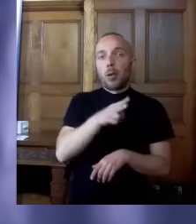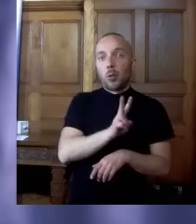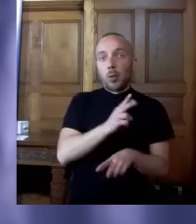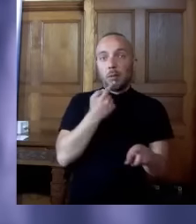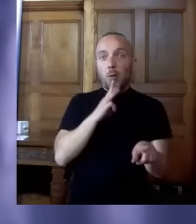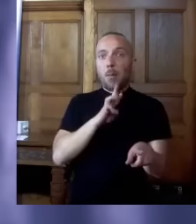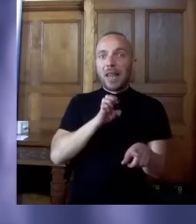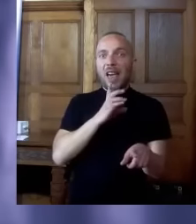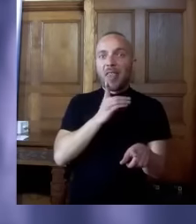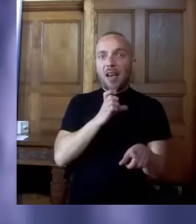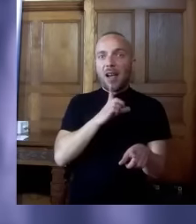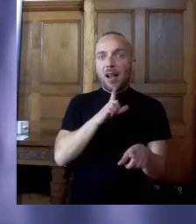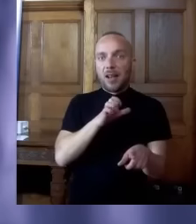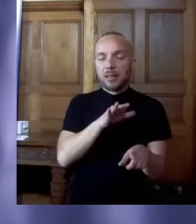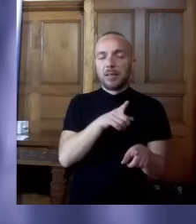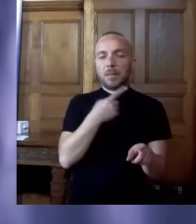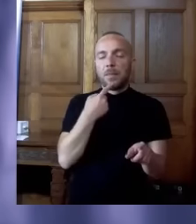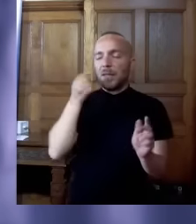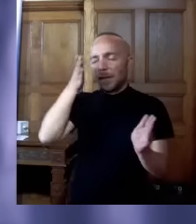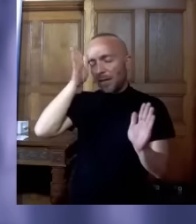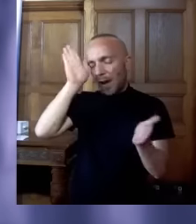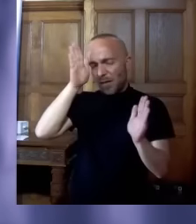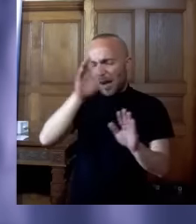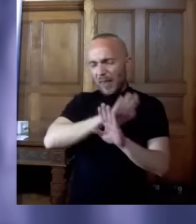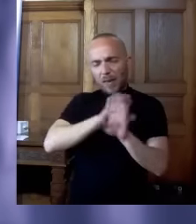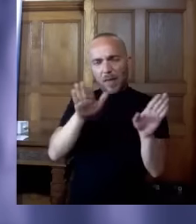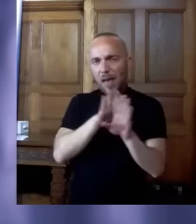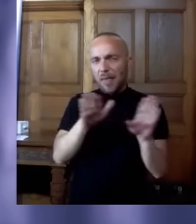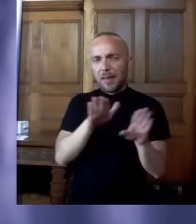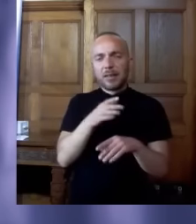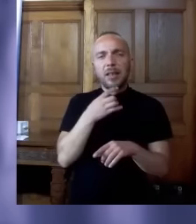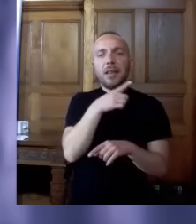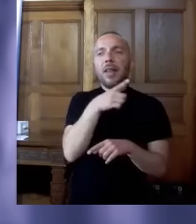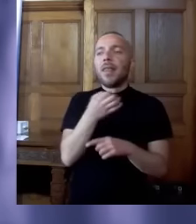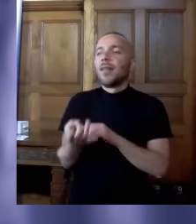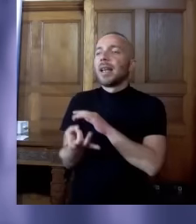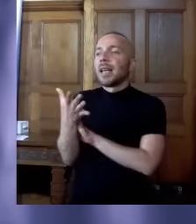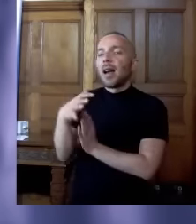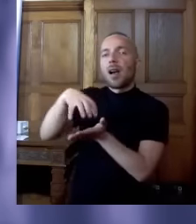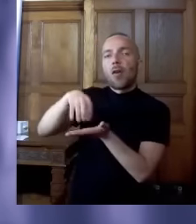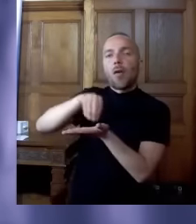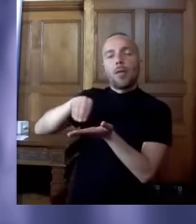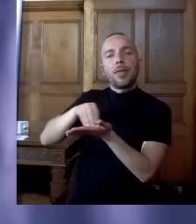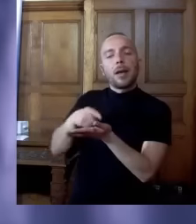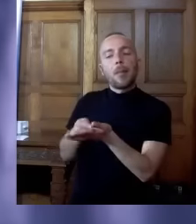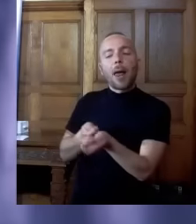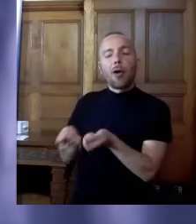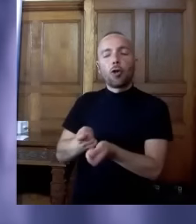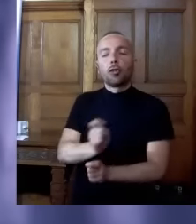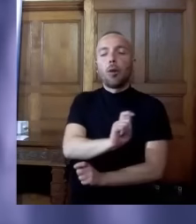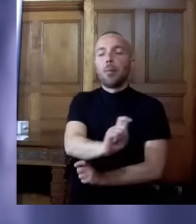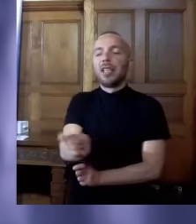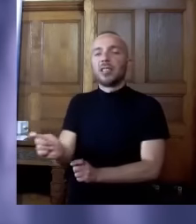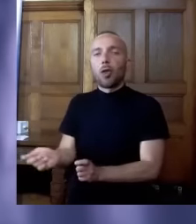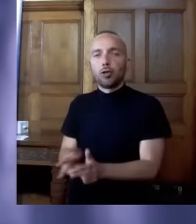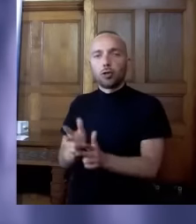decir barbaridades como que hay que instaurar una oficina de control de prestaciones sociales